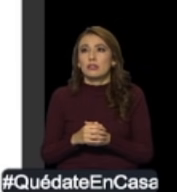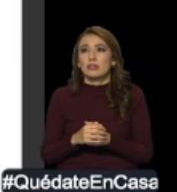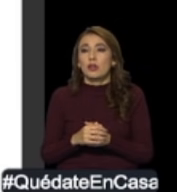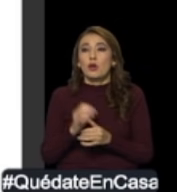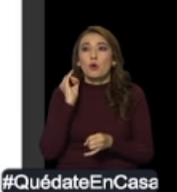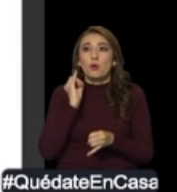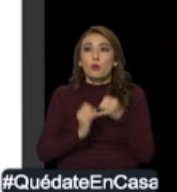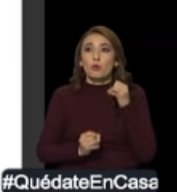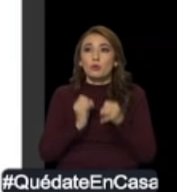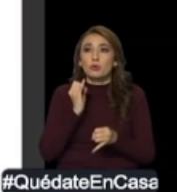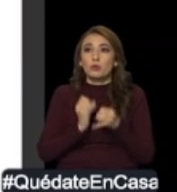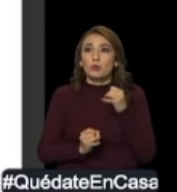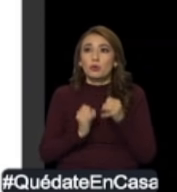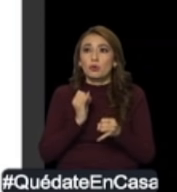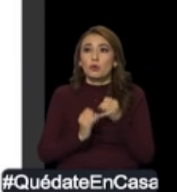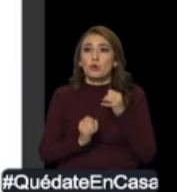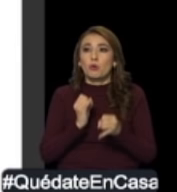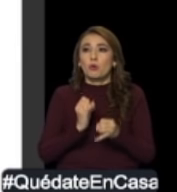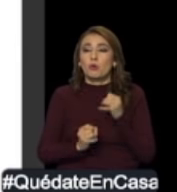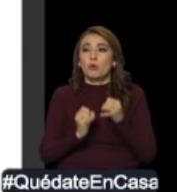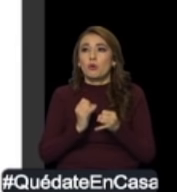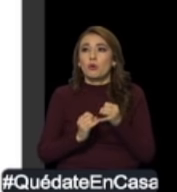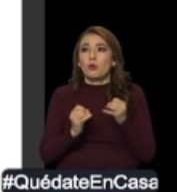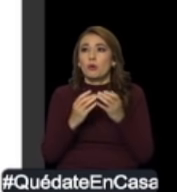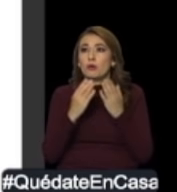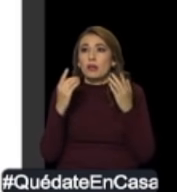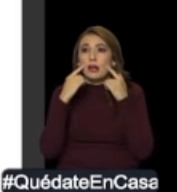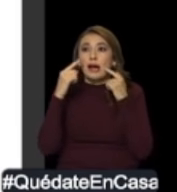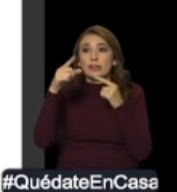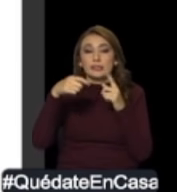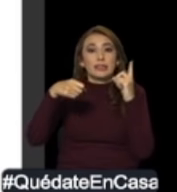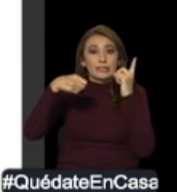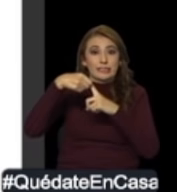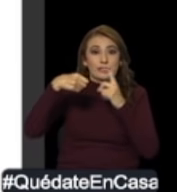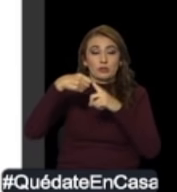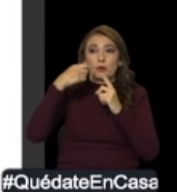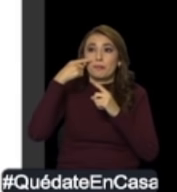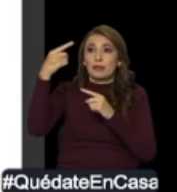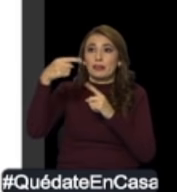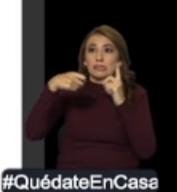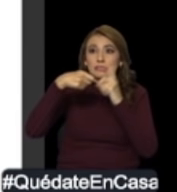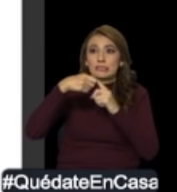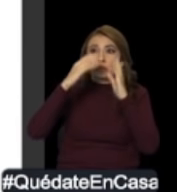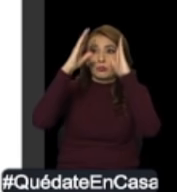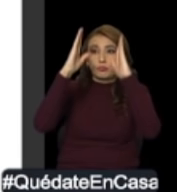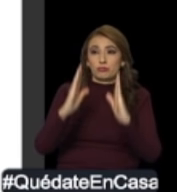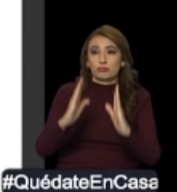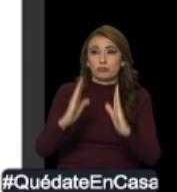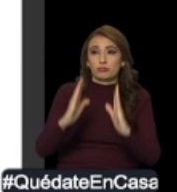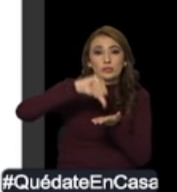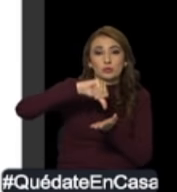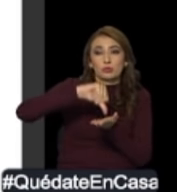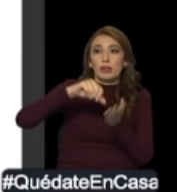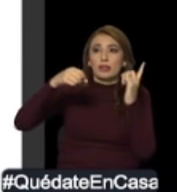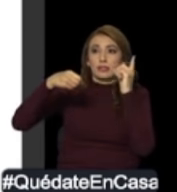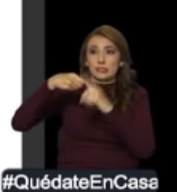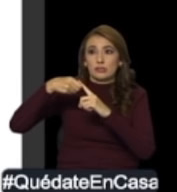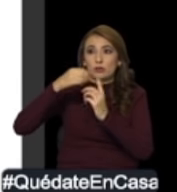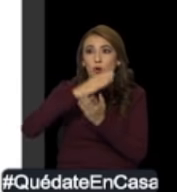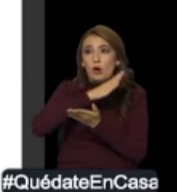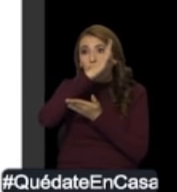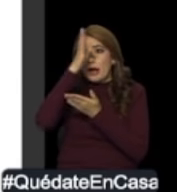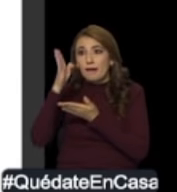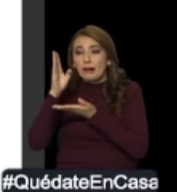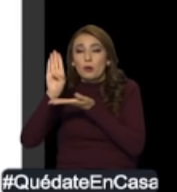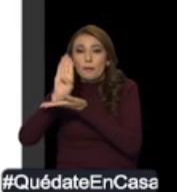última provincia, espero que esta sea, bueno, perdón, aquí está Quito, en la que, de nuevo, en Quito tenemos el cantón